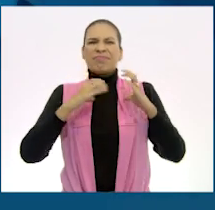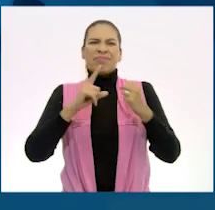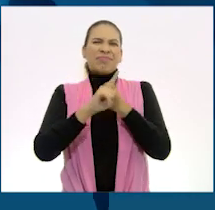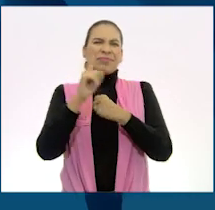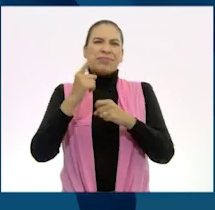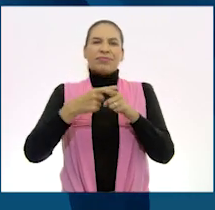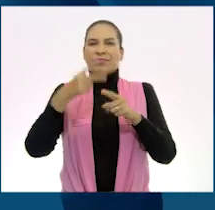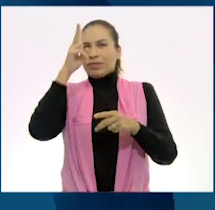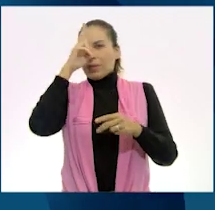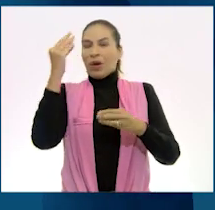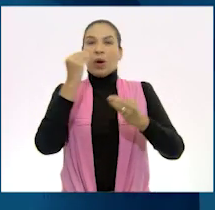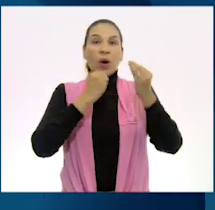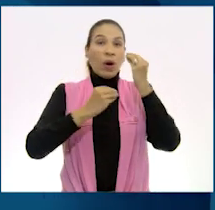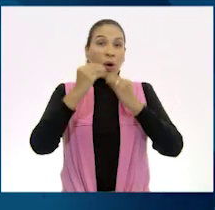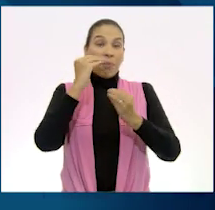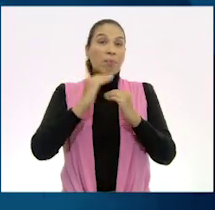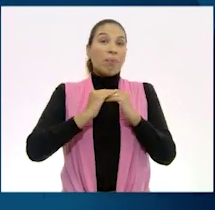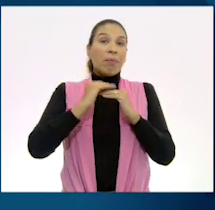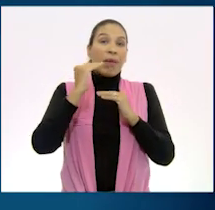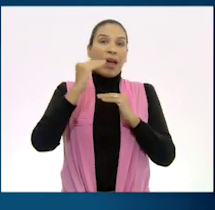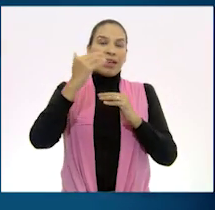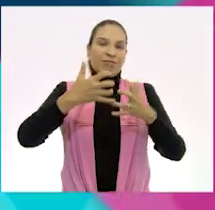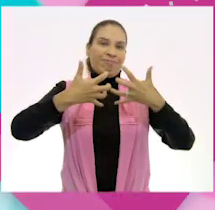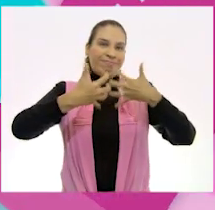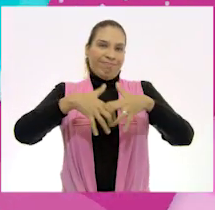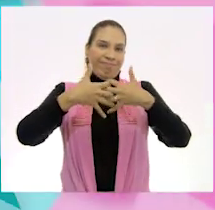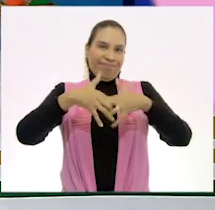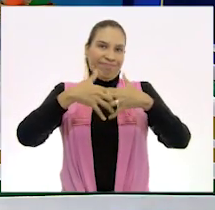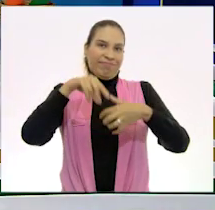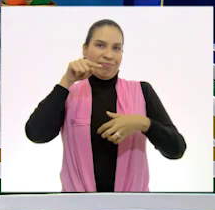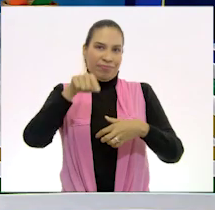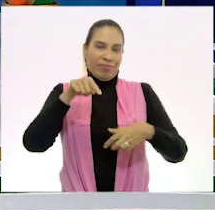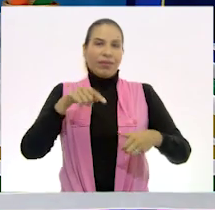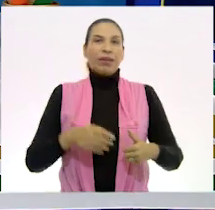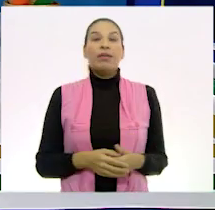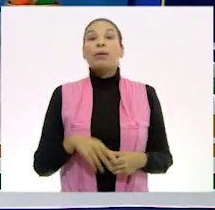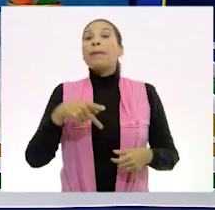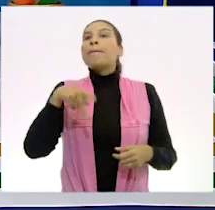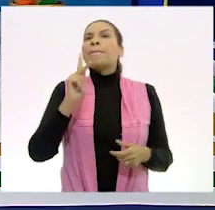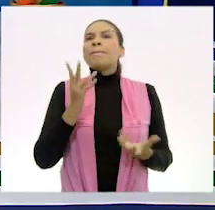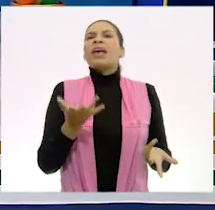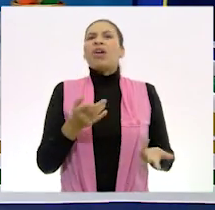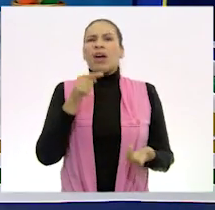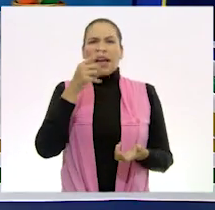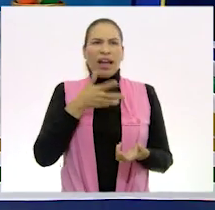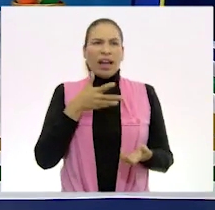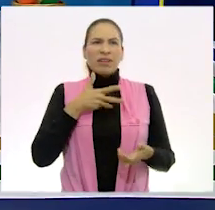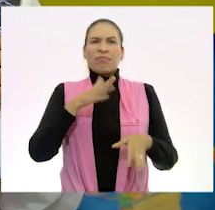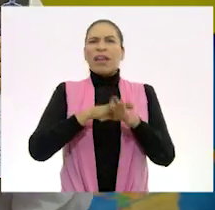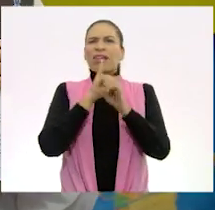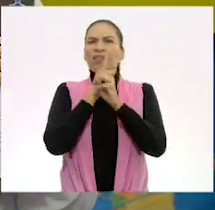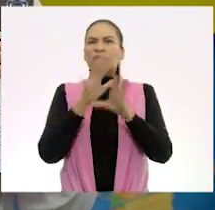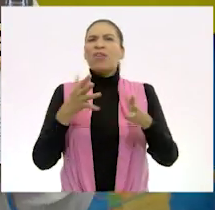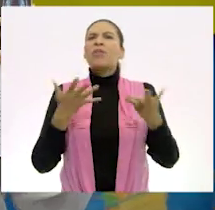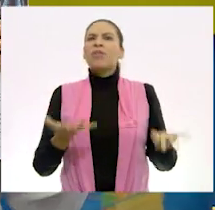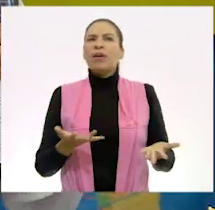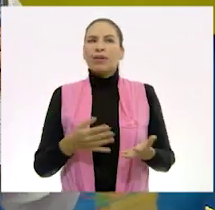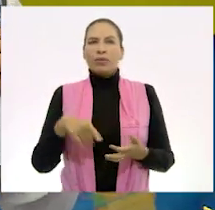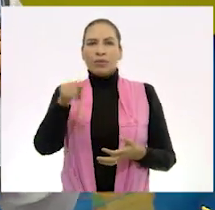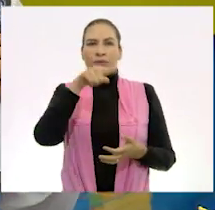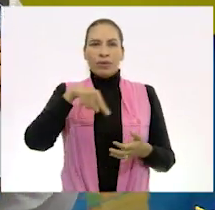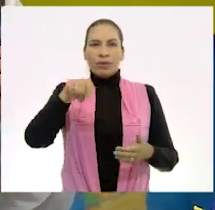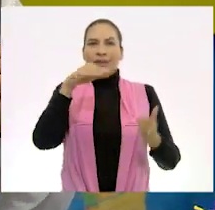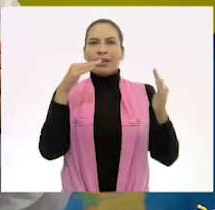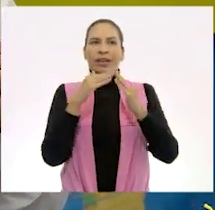consumo excesivo de alimentos industrializados. Pero aquí tenemos más información. Ustedes